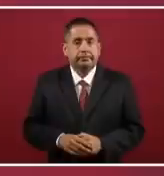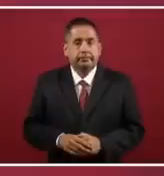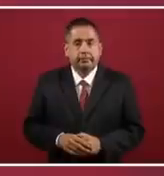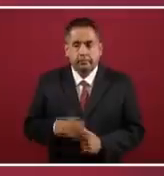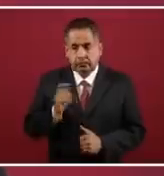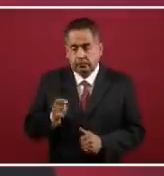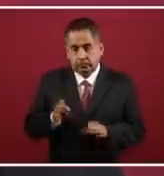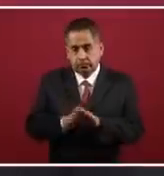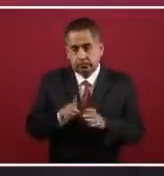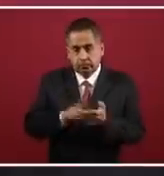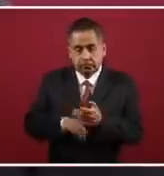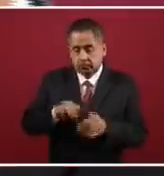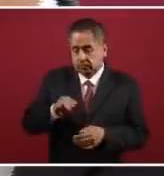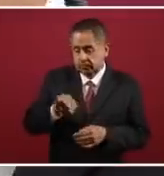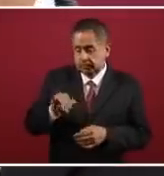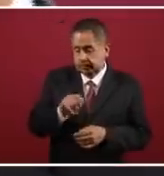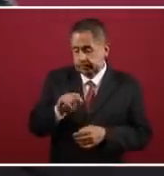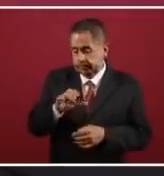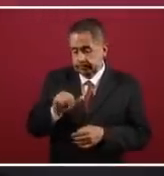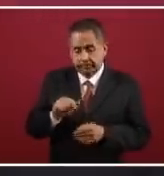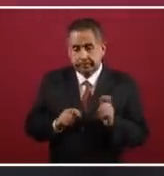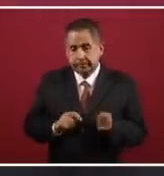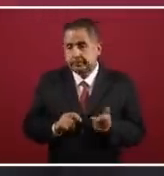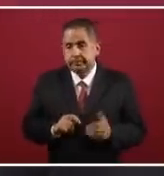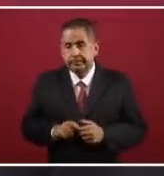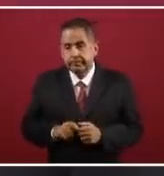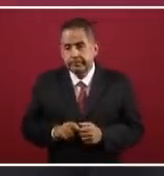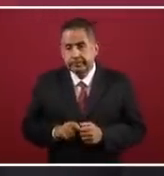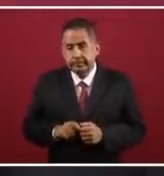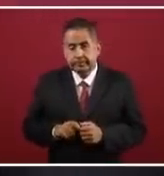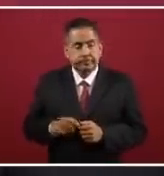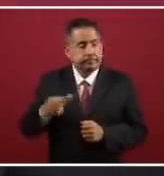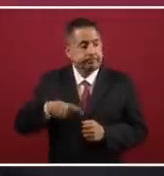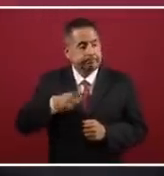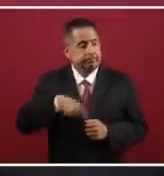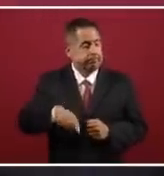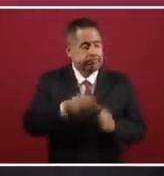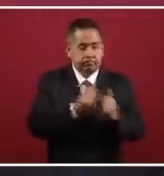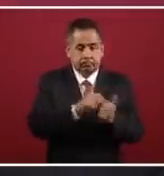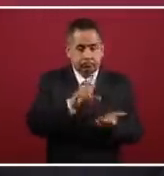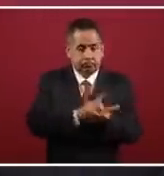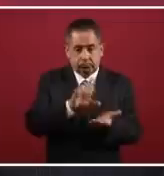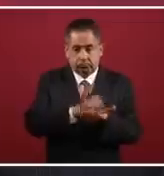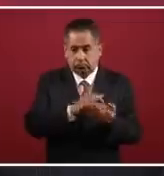En el caso de la Mixteca, todos los discapacitados